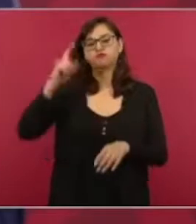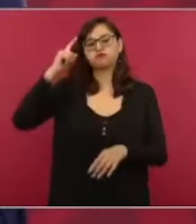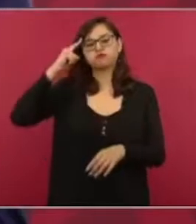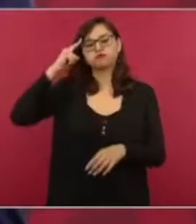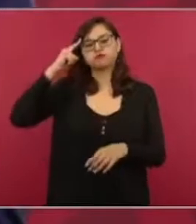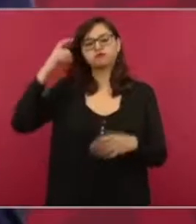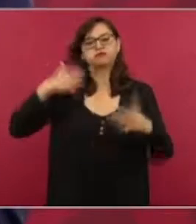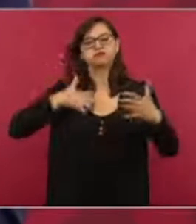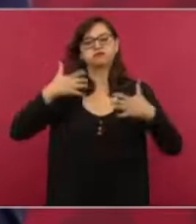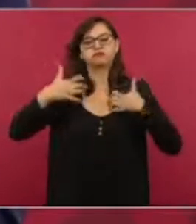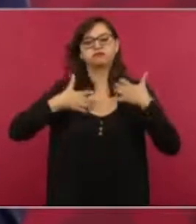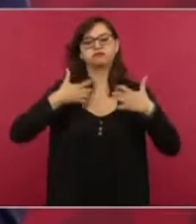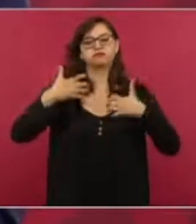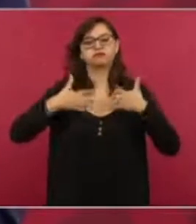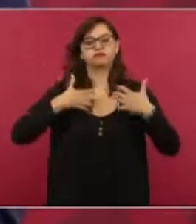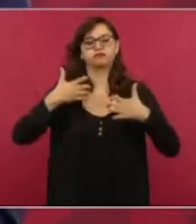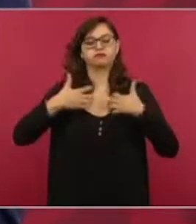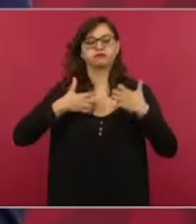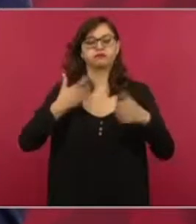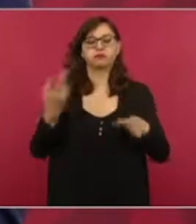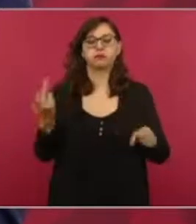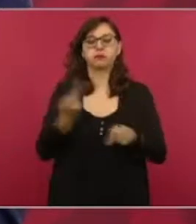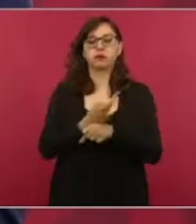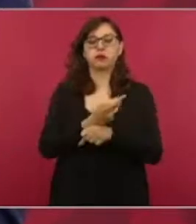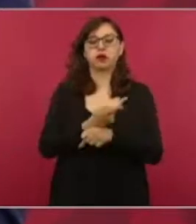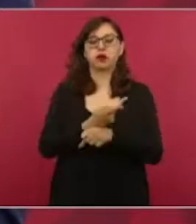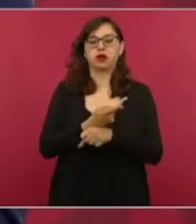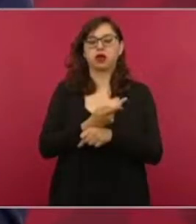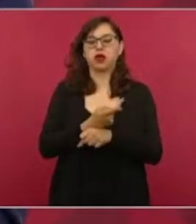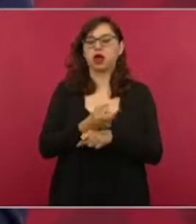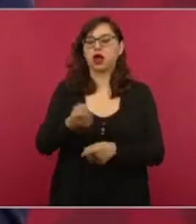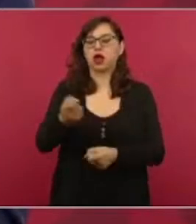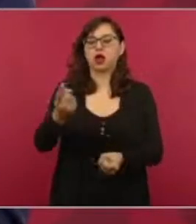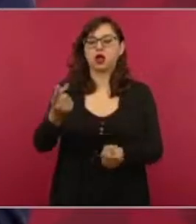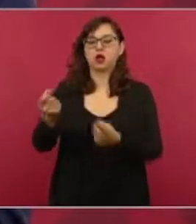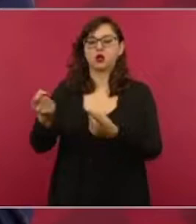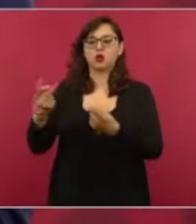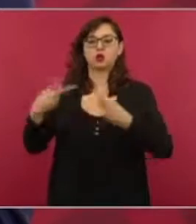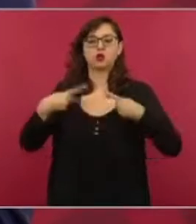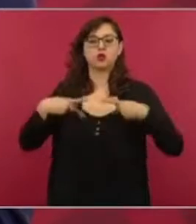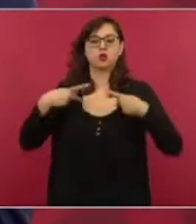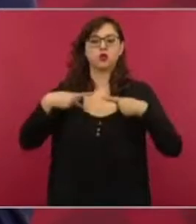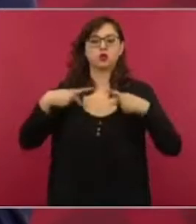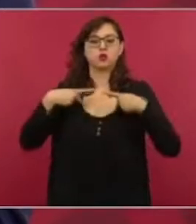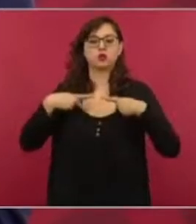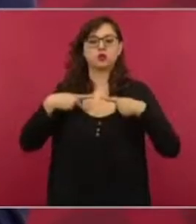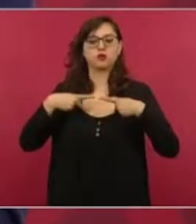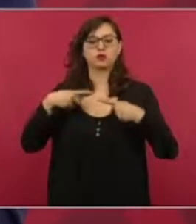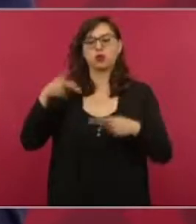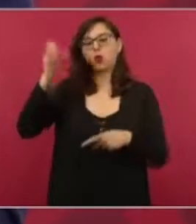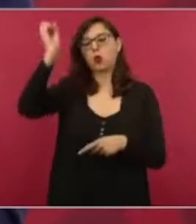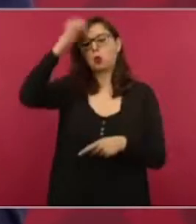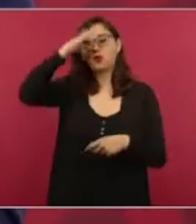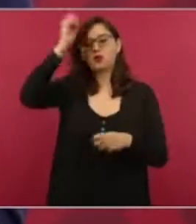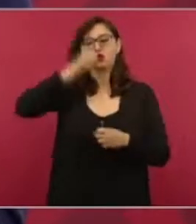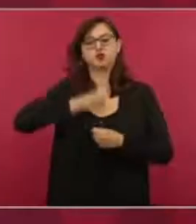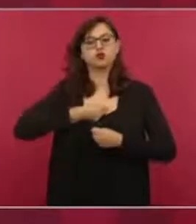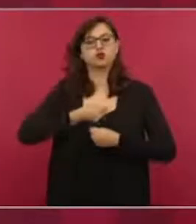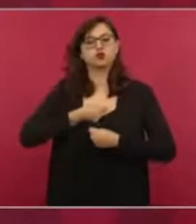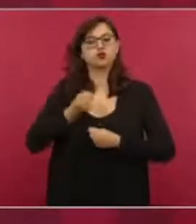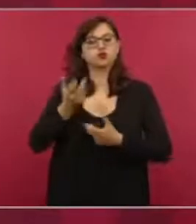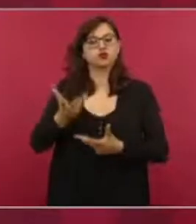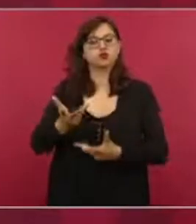quienes se reunieron para expresar sus puntos de vista con